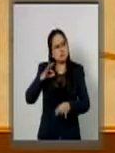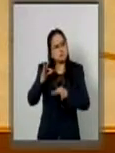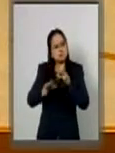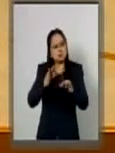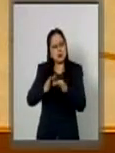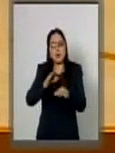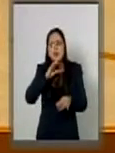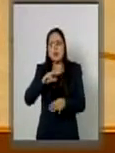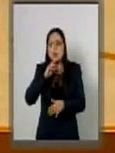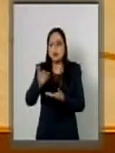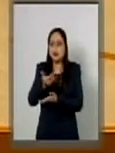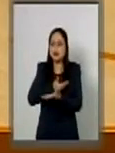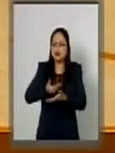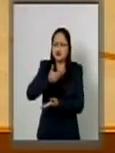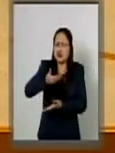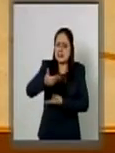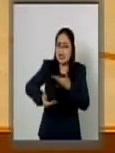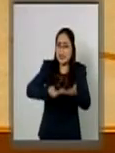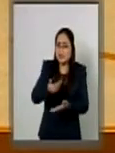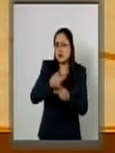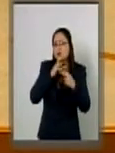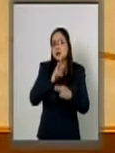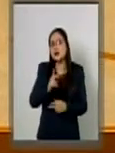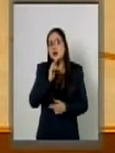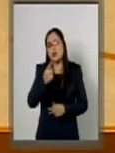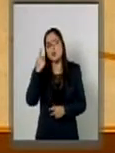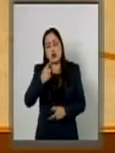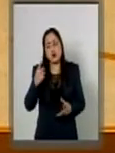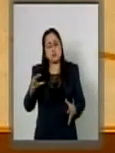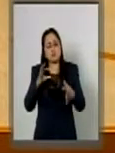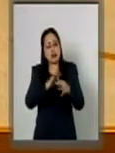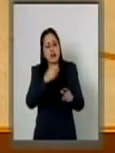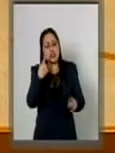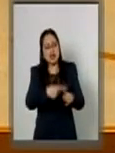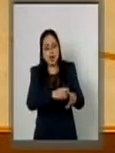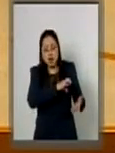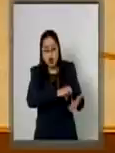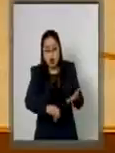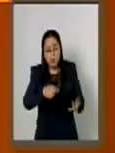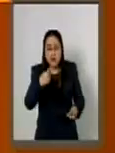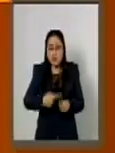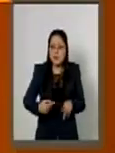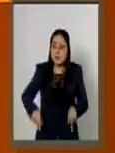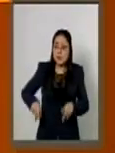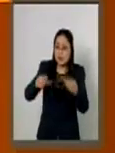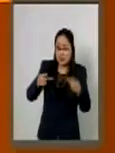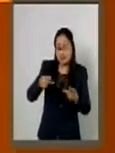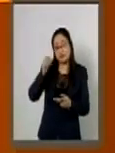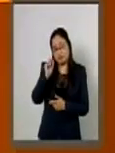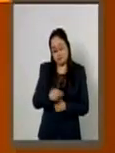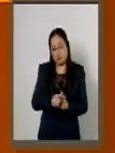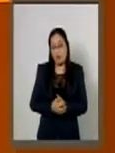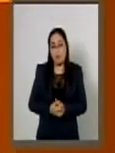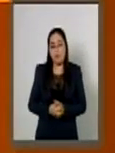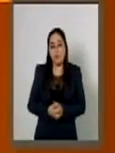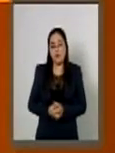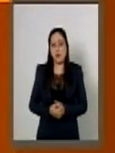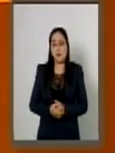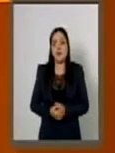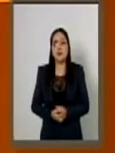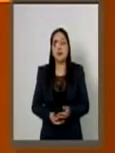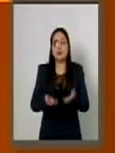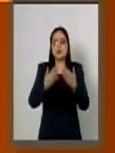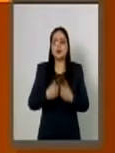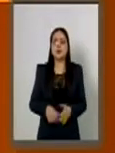la facilitación de servicios para compradores y consumidores. Y en el caso del